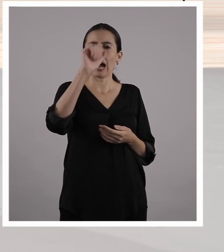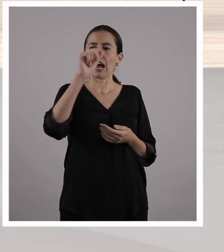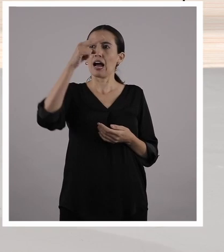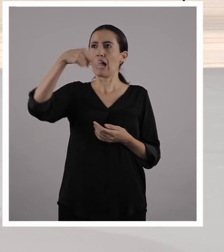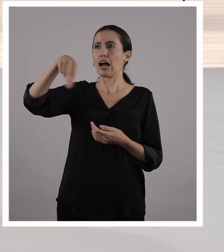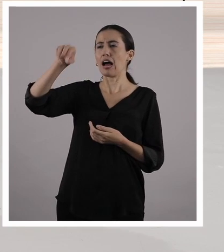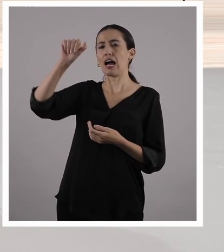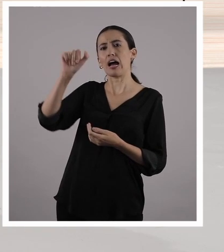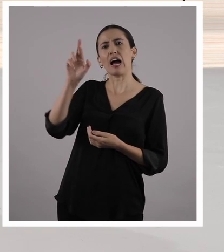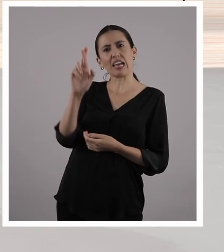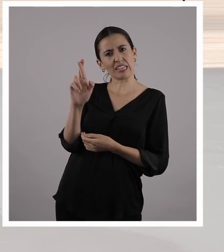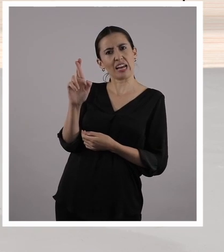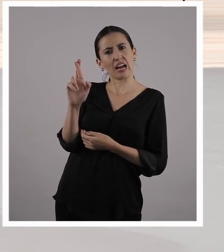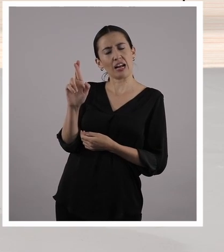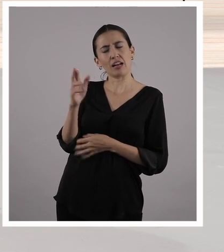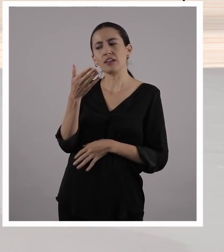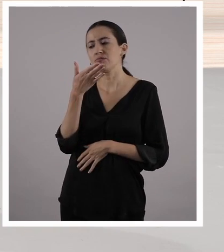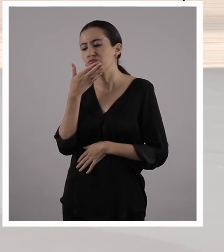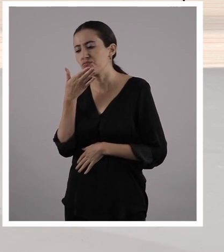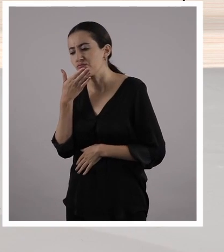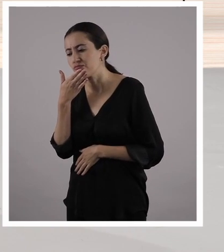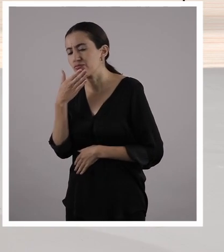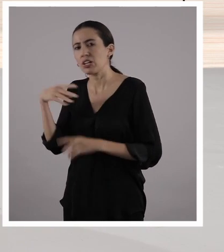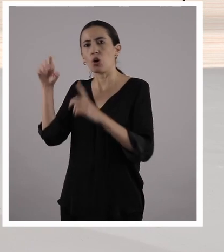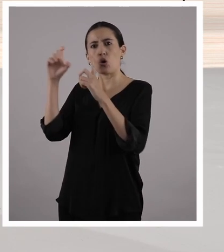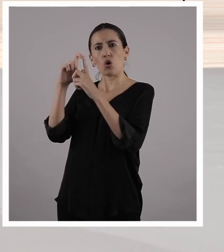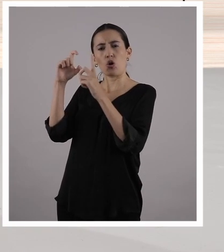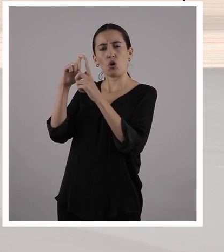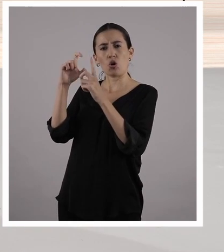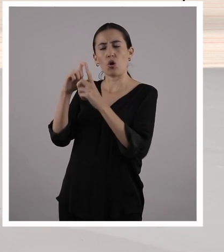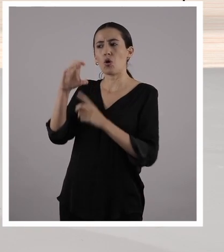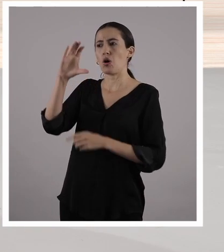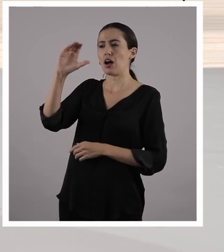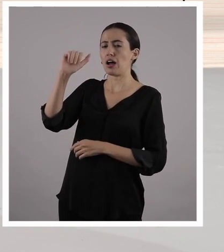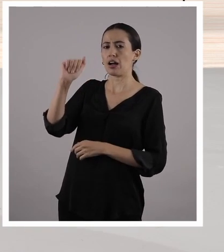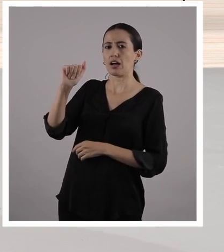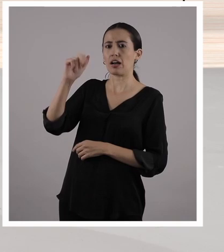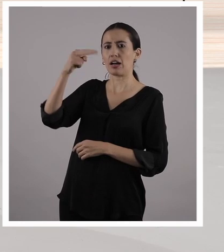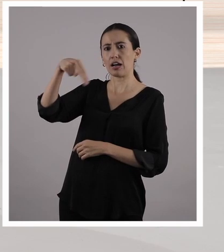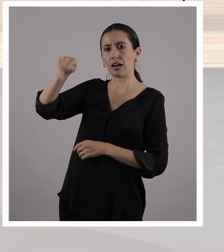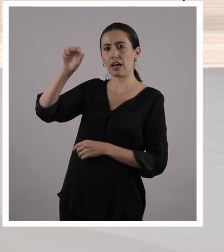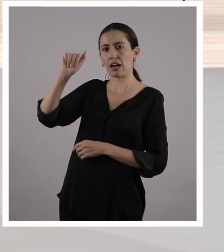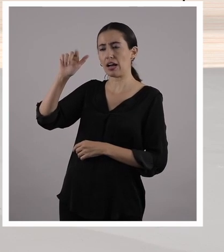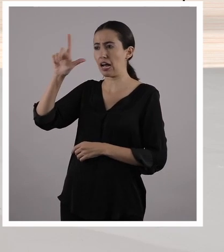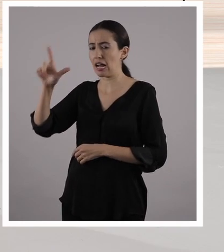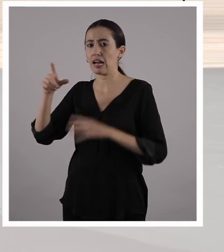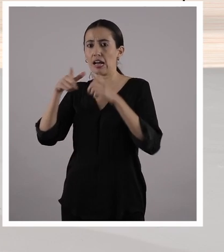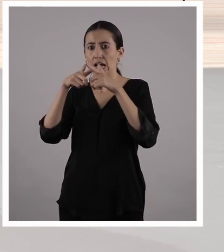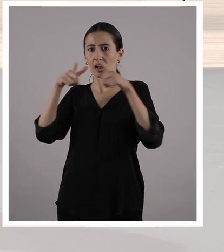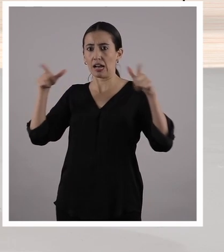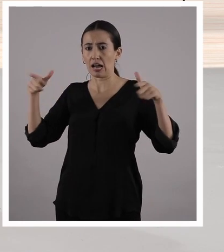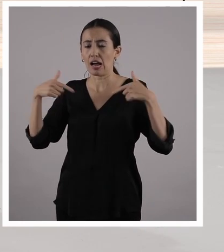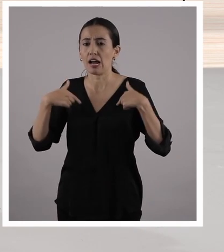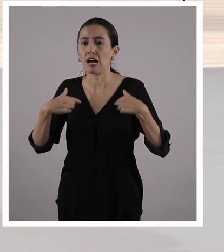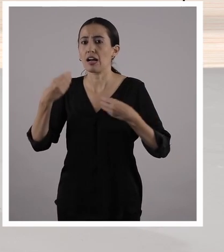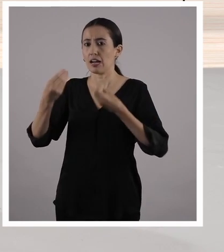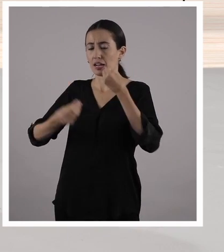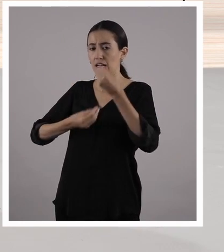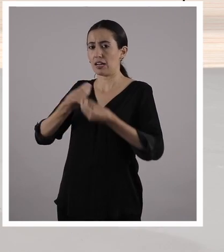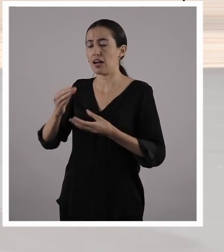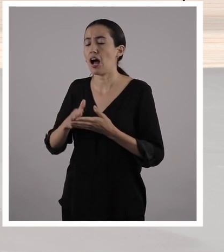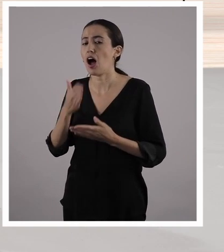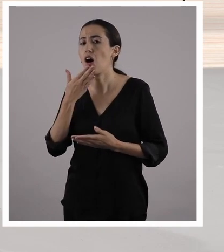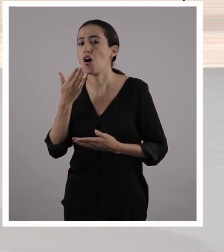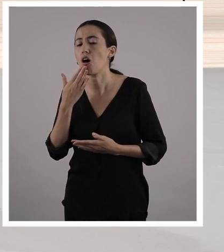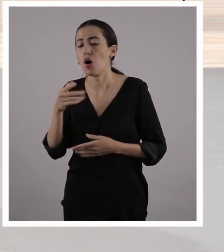cañar? Cañar, ¿sabes que escuché hace poco hablar de la palabra cañar? Yo sé que viene de la lengua extinta cañari,